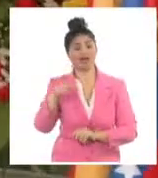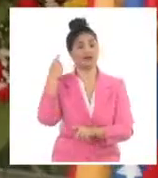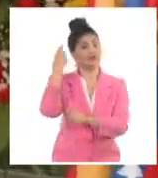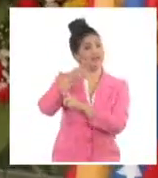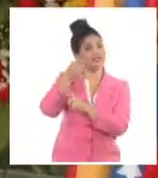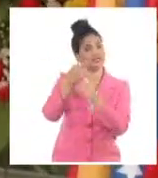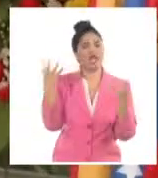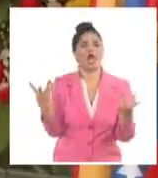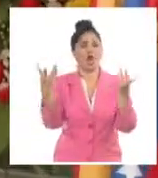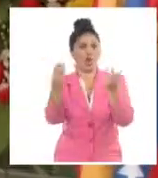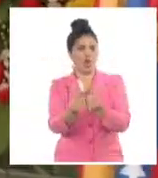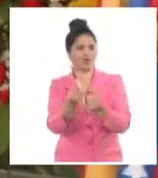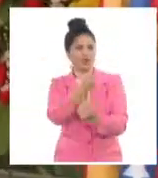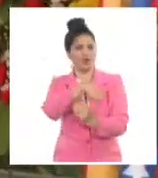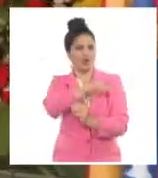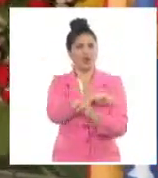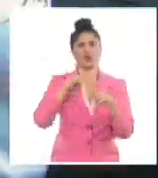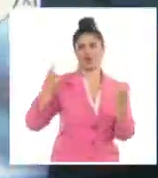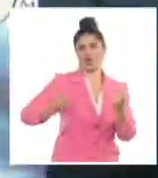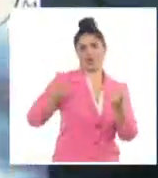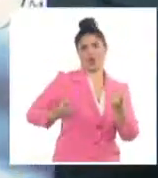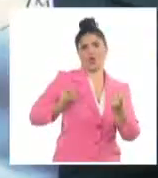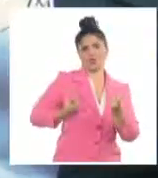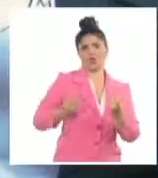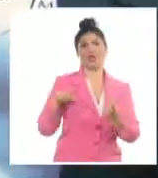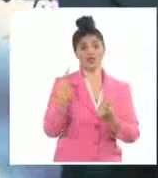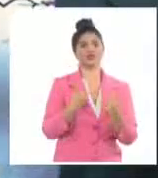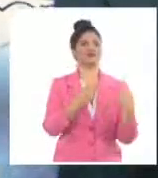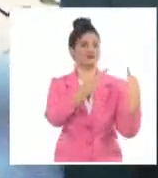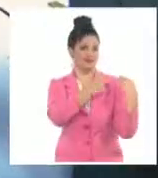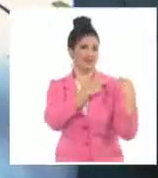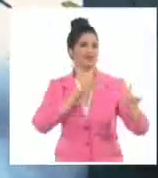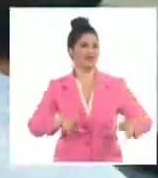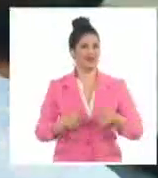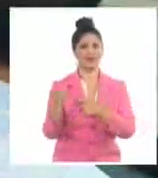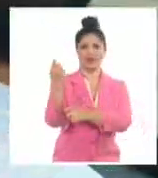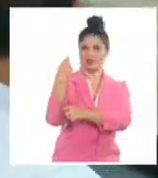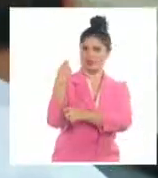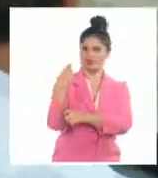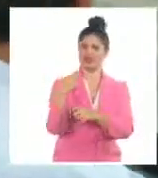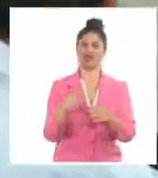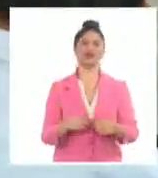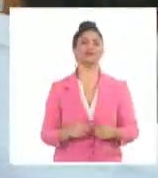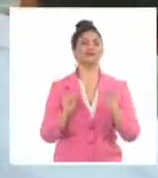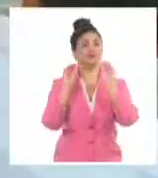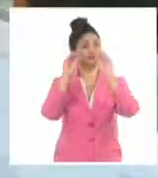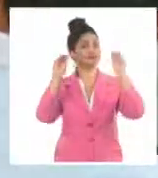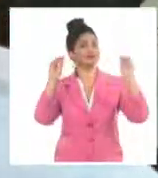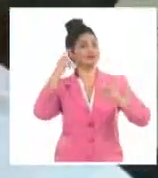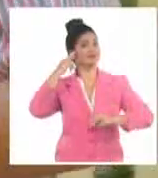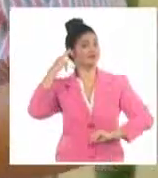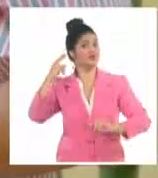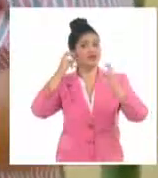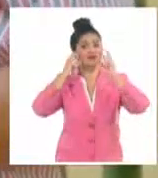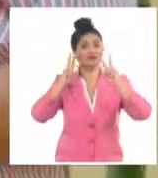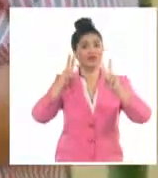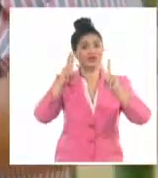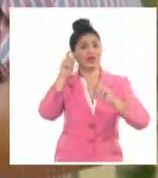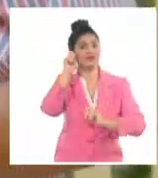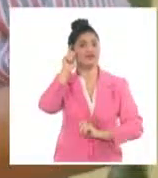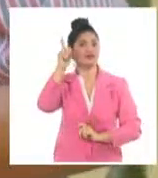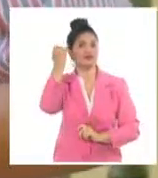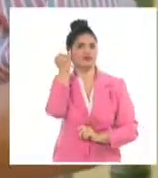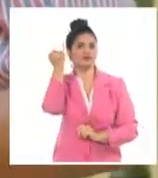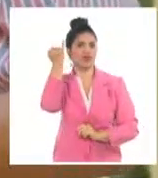somos nosotros los responsables de hacerlo. El llamado en esta jornada homenaje fue a retomar el pensamiento martiano para dar respuesta a los